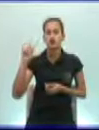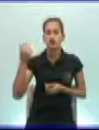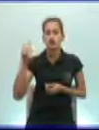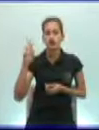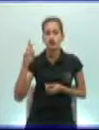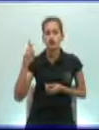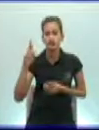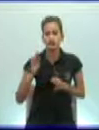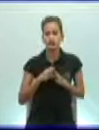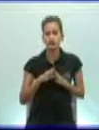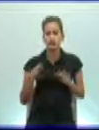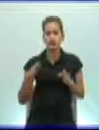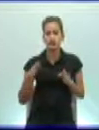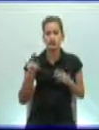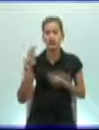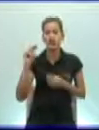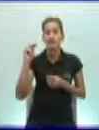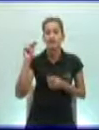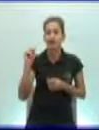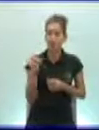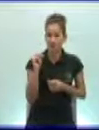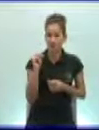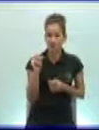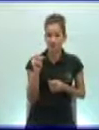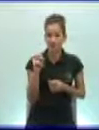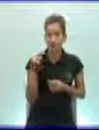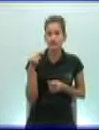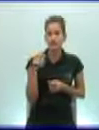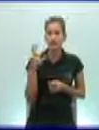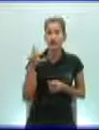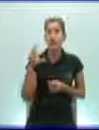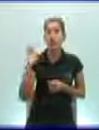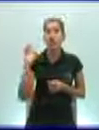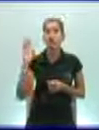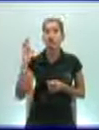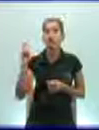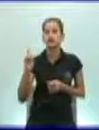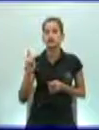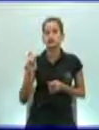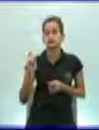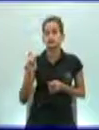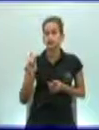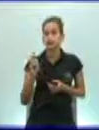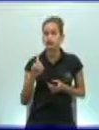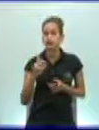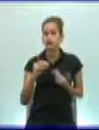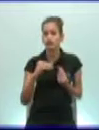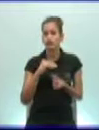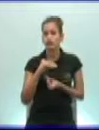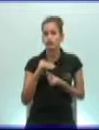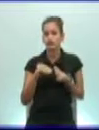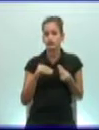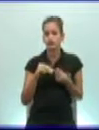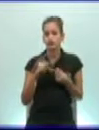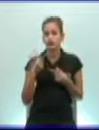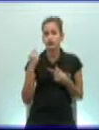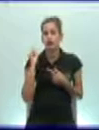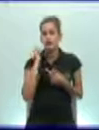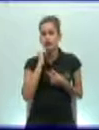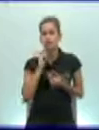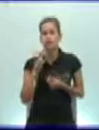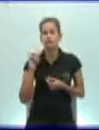ar hasta la N. Es la parte que no varía, que en este caso es el lexema.